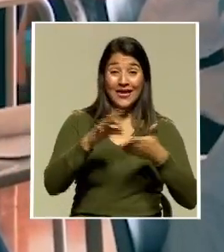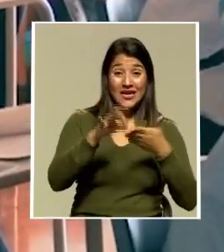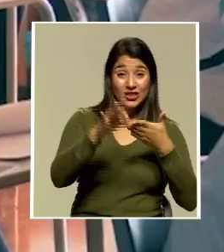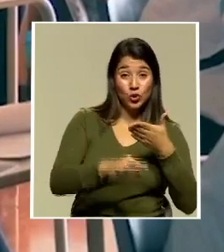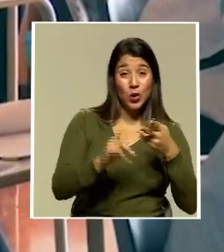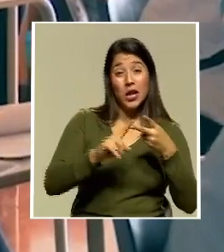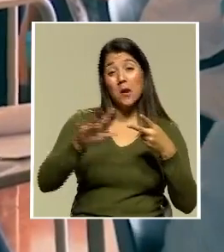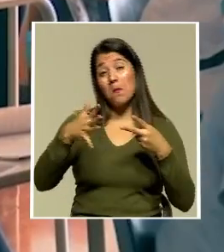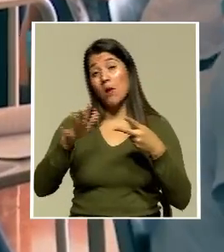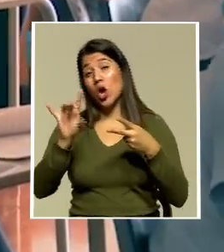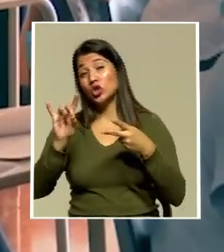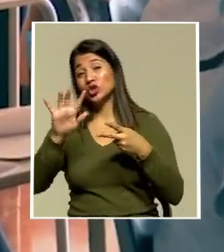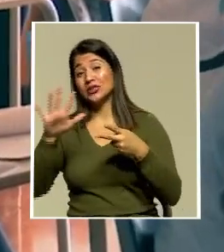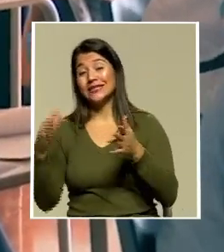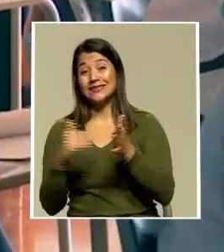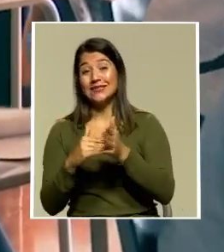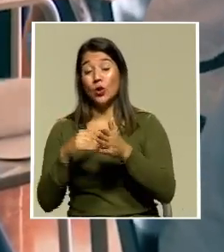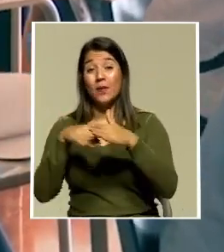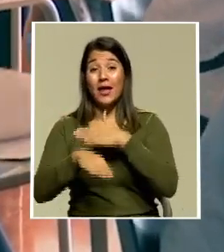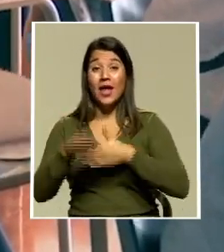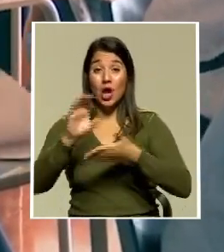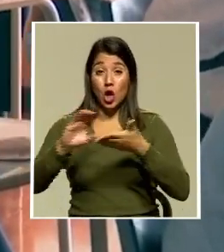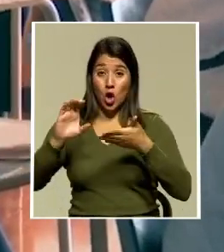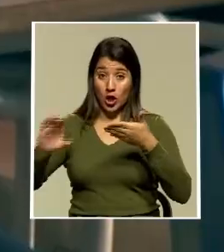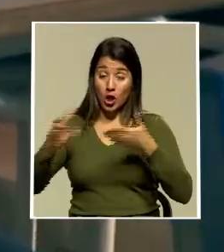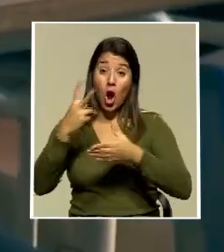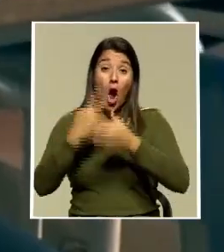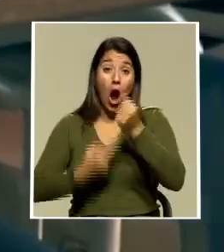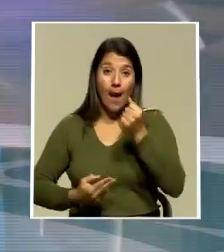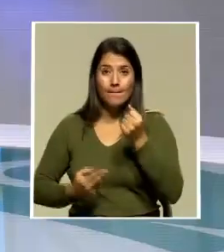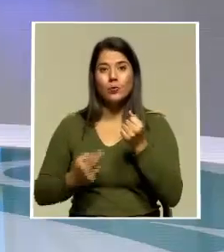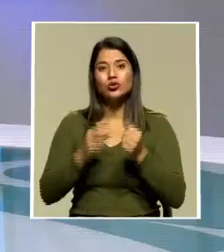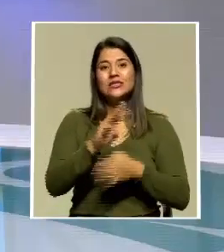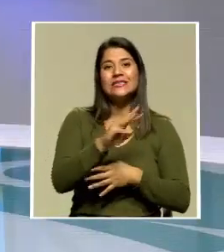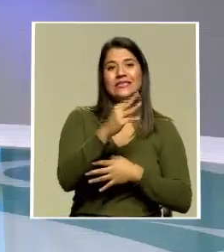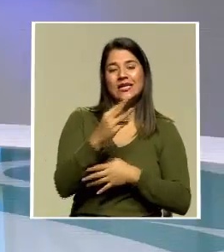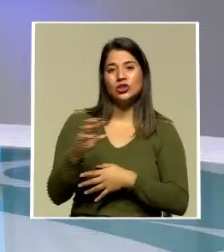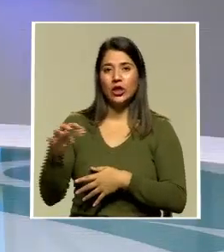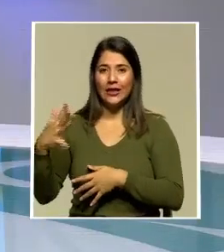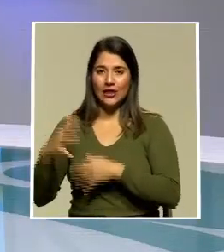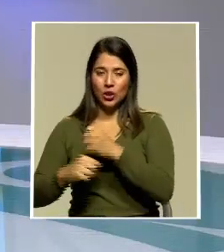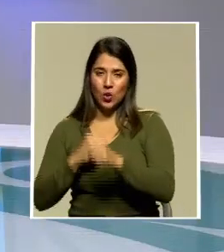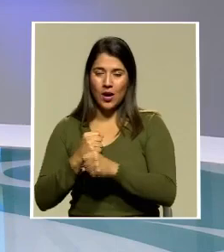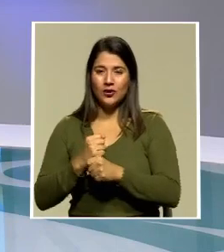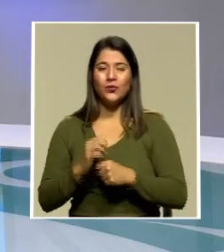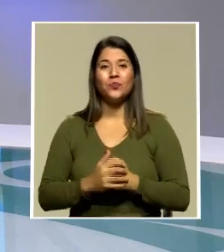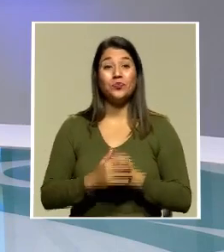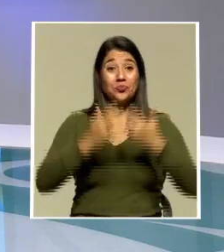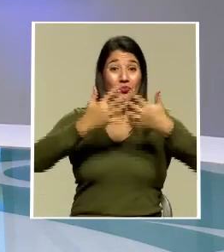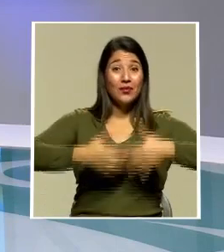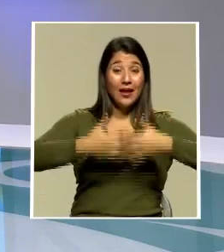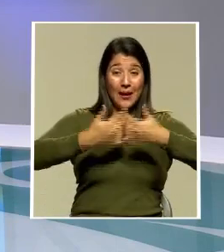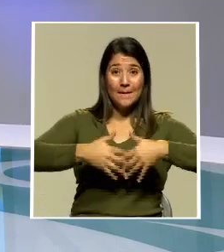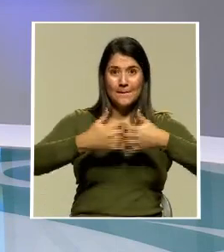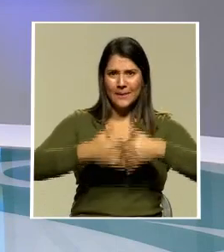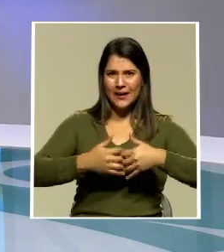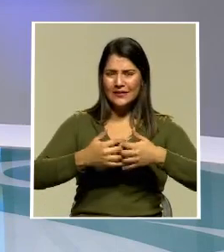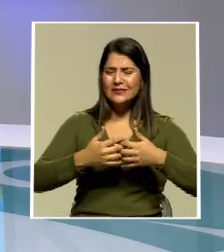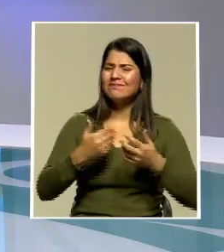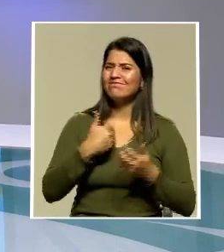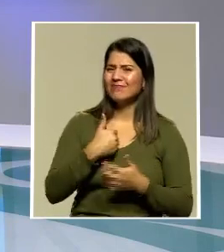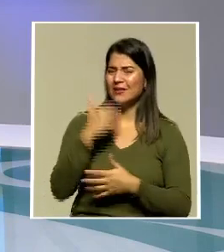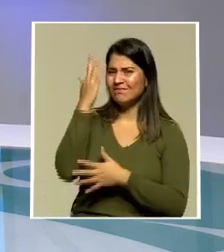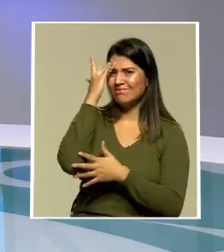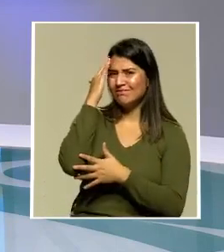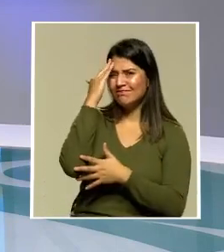cerca de 85,000 de secundaria, ambos en los últimos niveles. Sectores empresariales mantienen preocupación